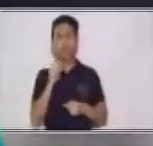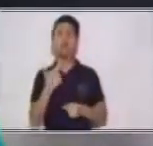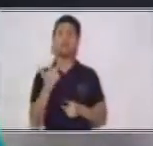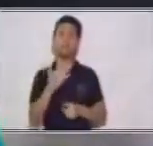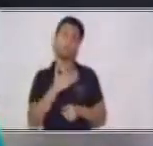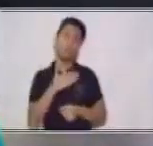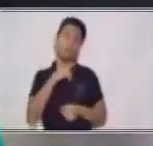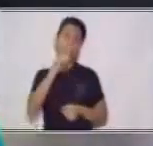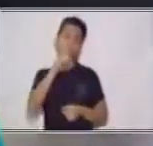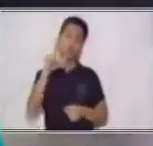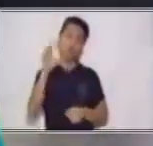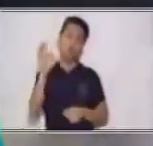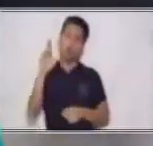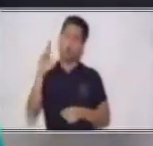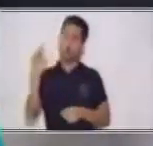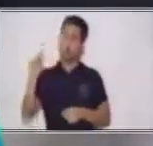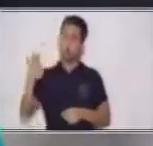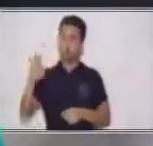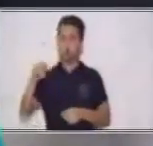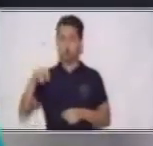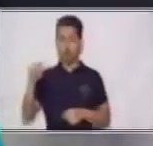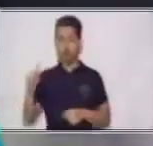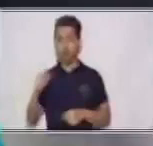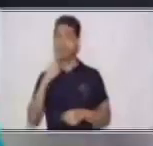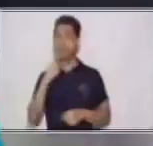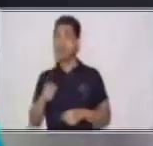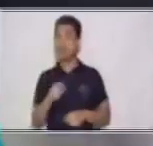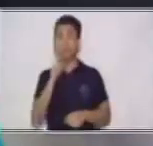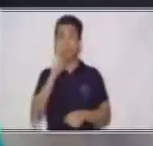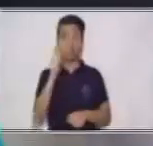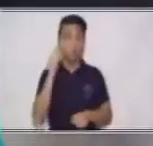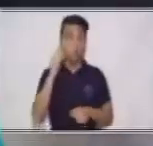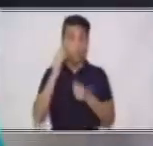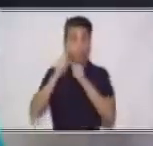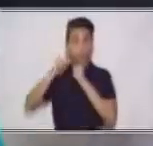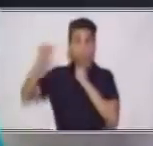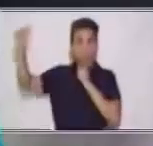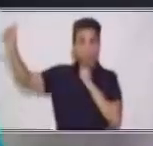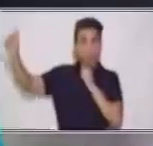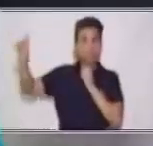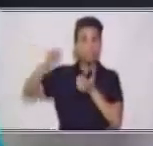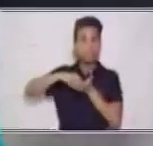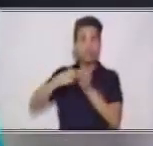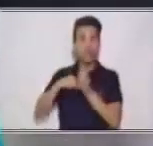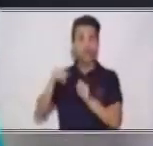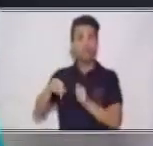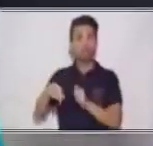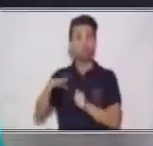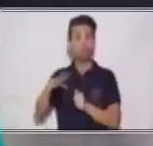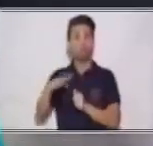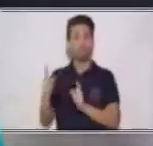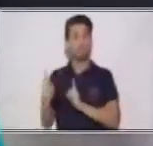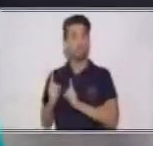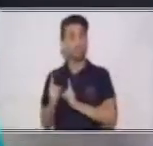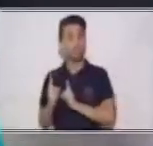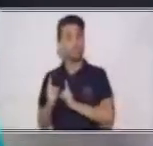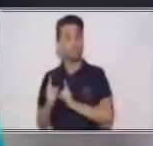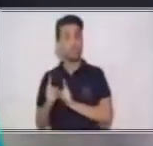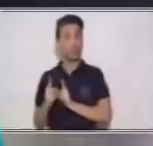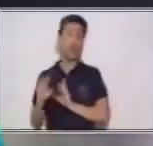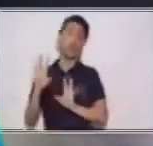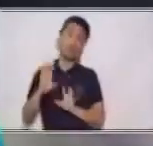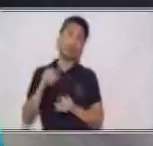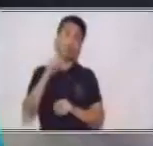Llorona, si la escuchamos lejos, es porque ella está muy cerca. O si nosotros la escuchamos cerca, es porque ella